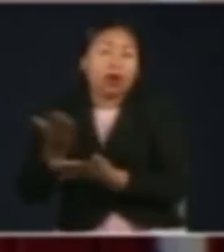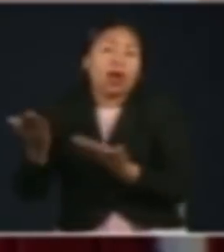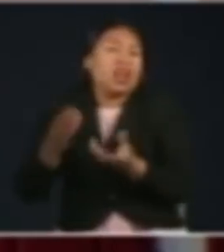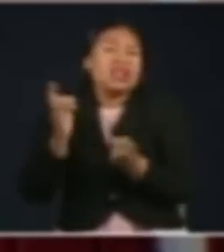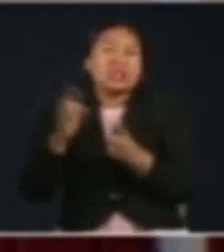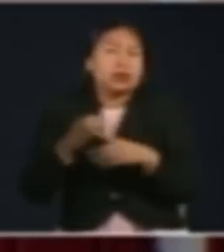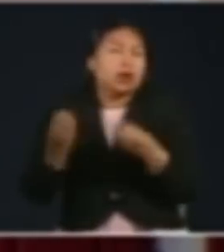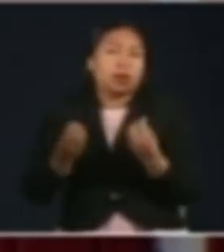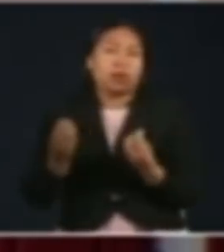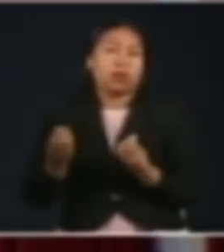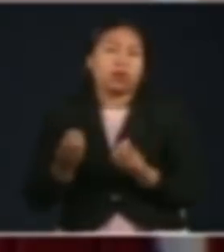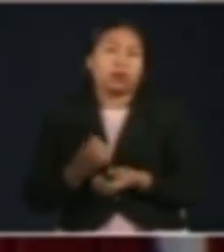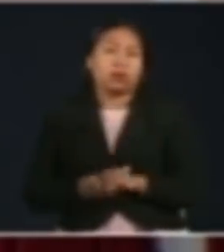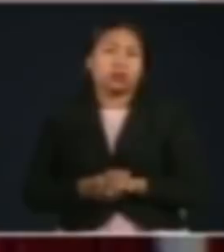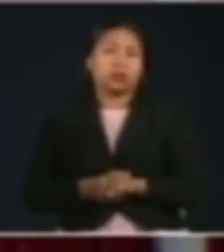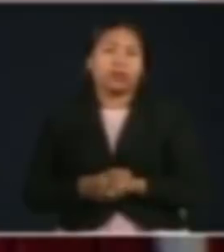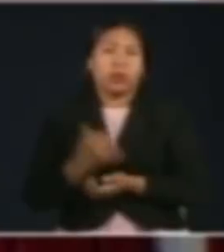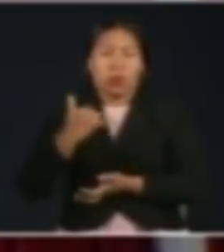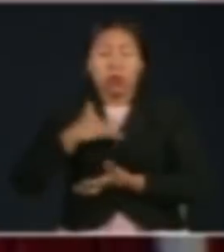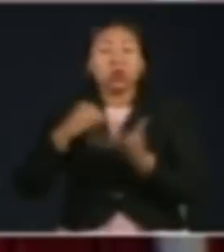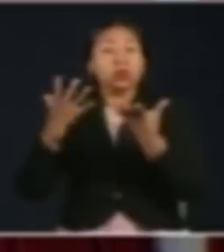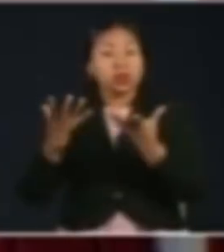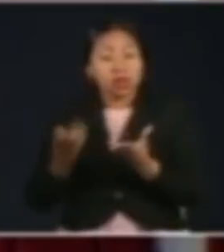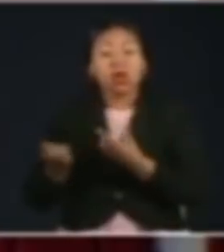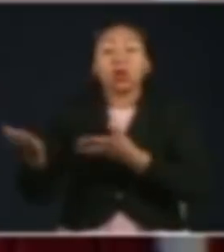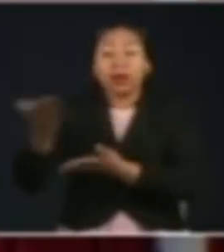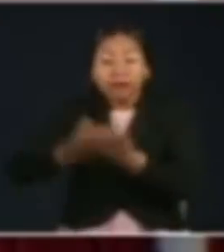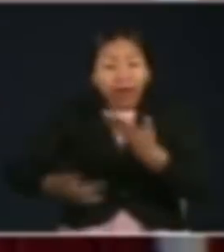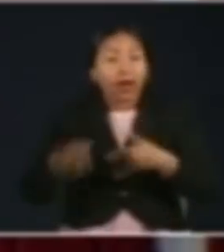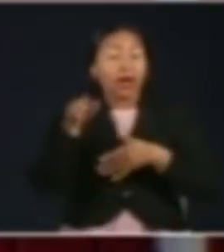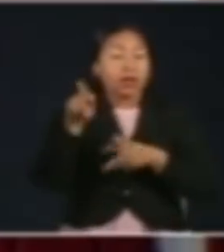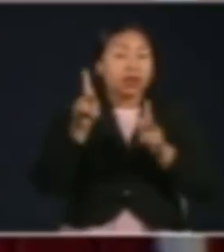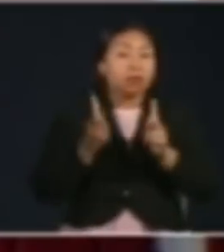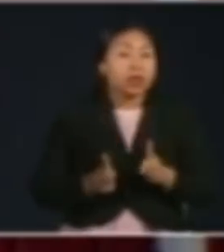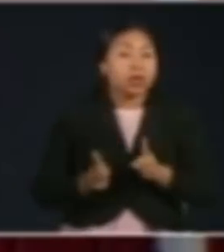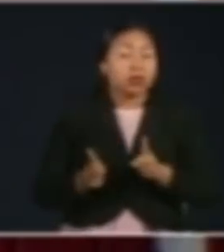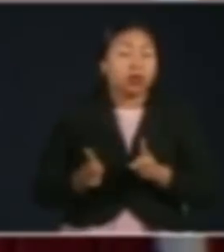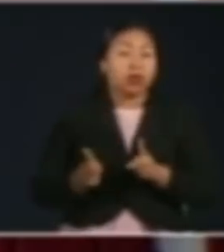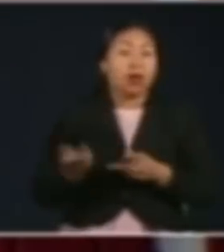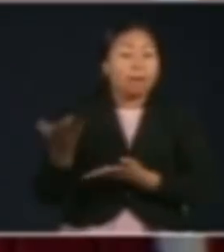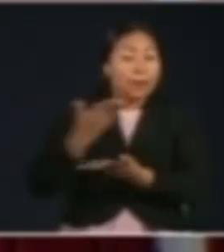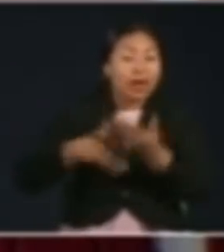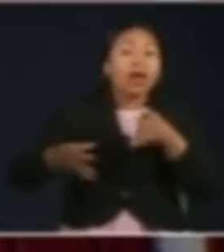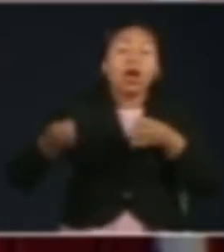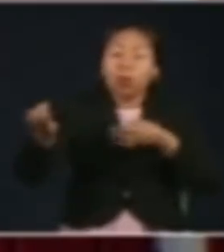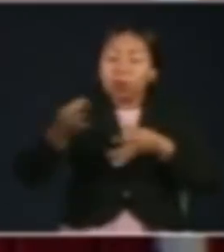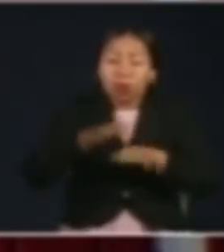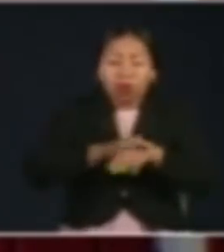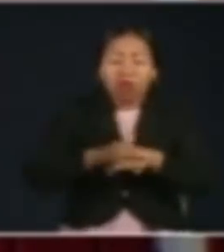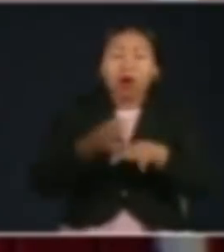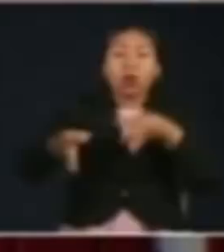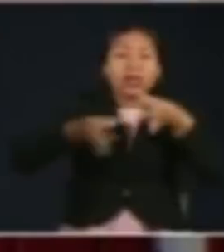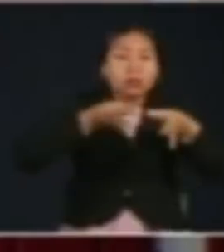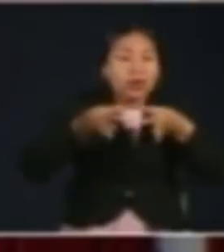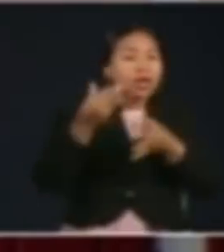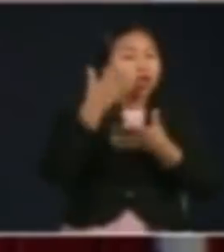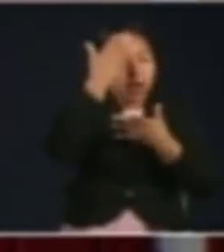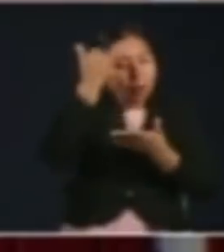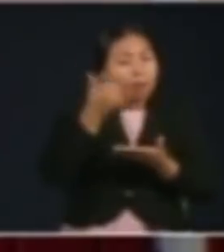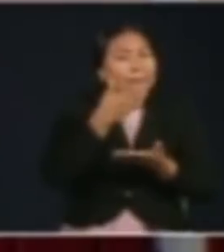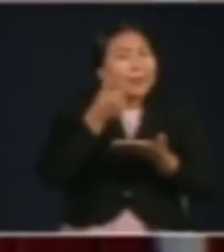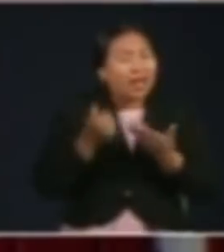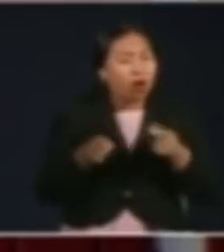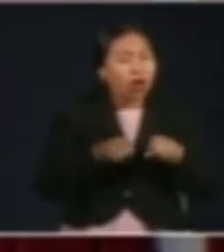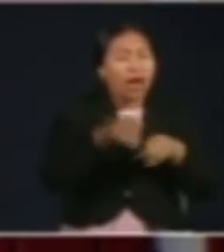cuándo? Yo sí quiero que lo citen. Yo sí quiero que nos dé explicaciones. Y yo sí quiero que me